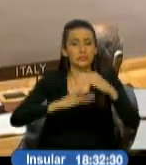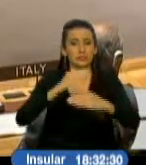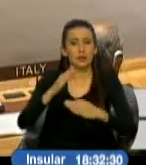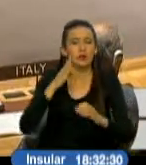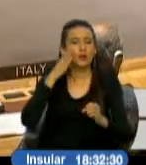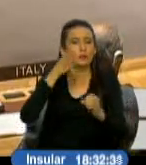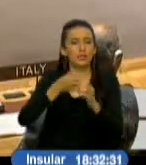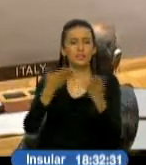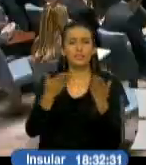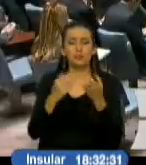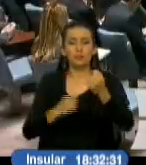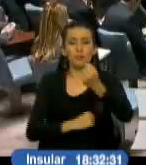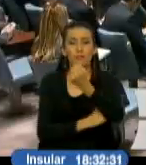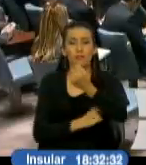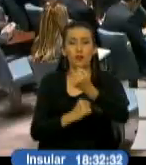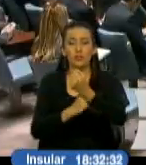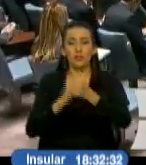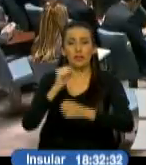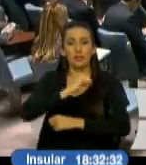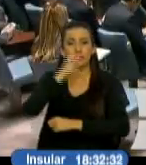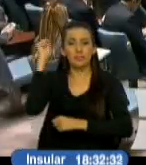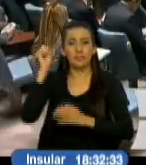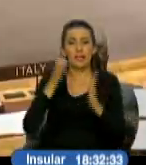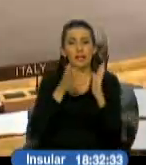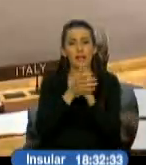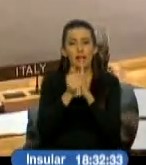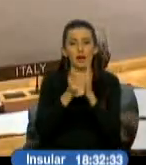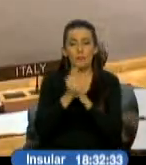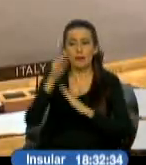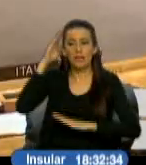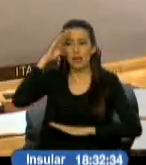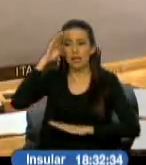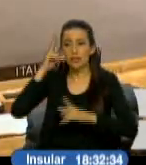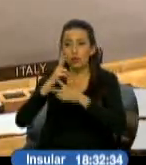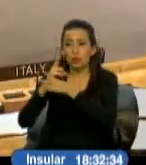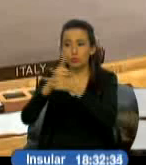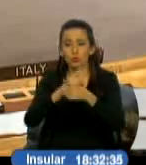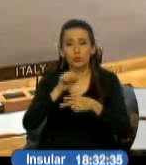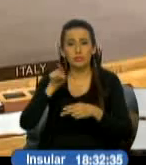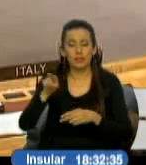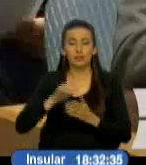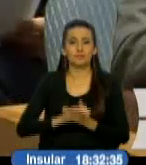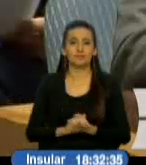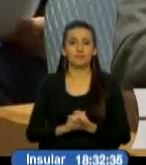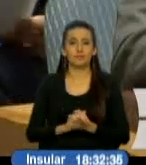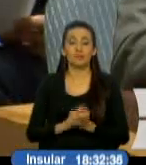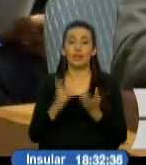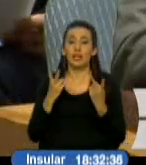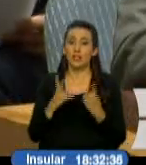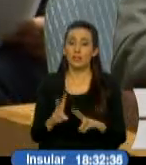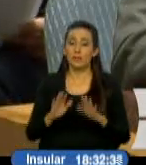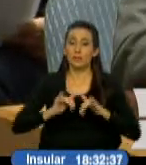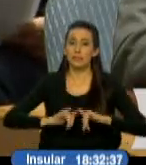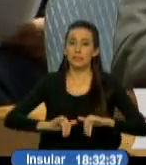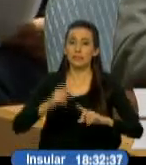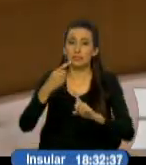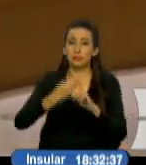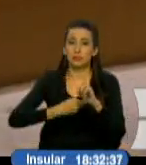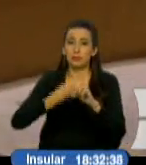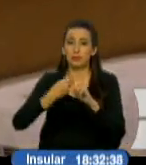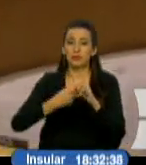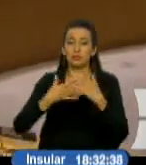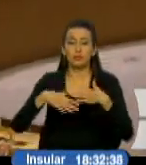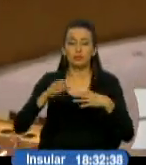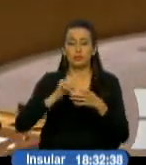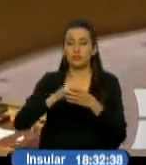objetivo de fortalecer el Estado de Derecho y la capacidad policial en la nación caribeña. Además, a lo largo de los próximos meses se irán